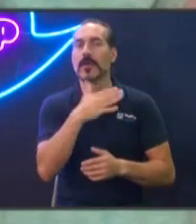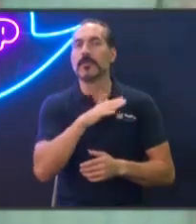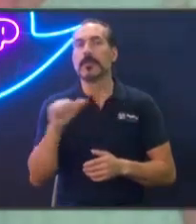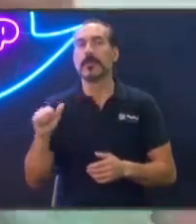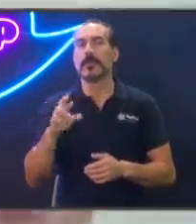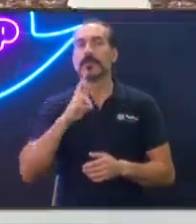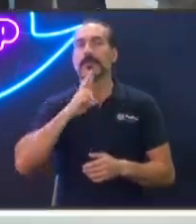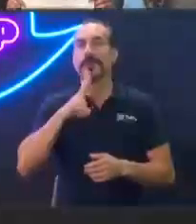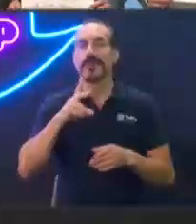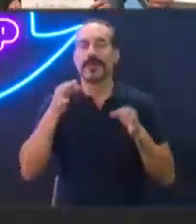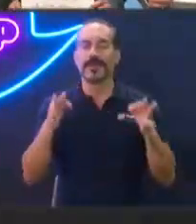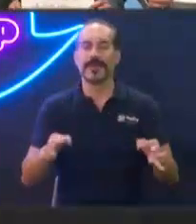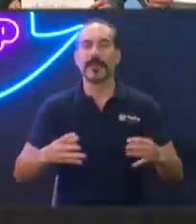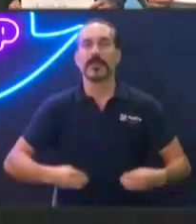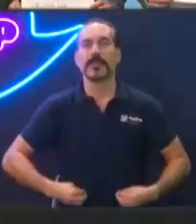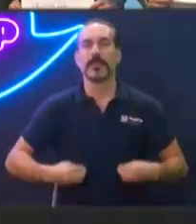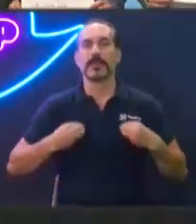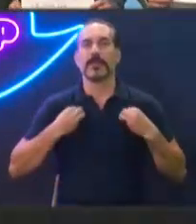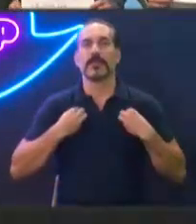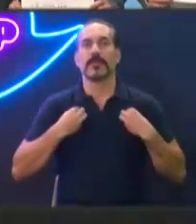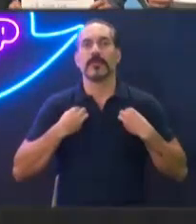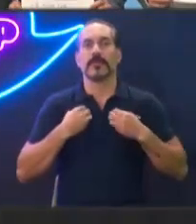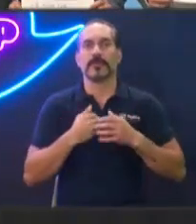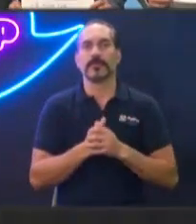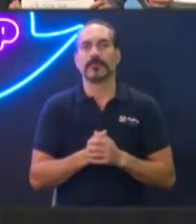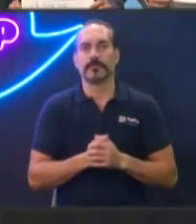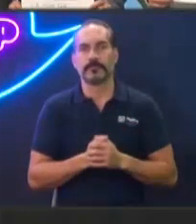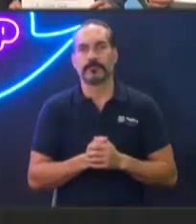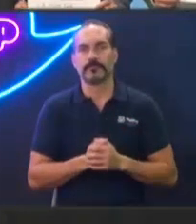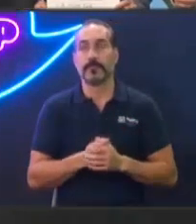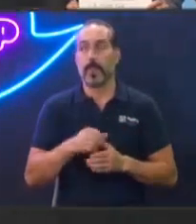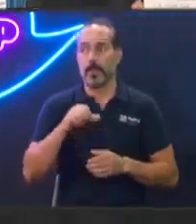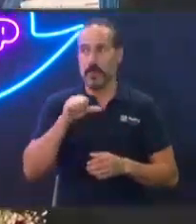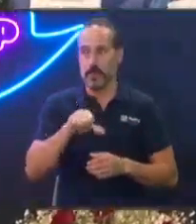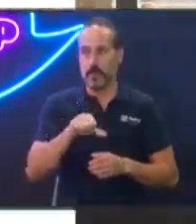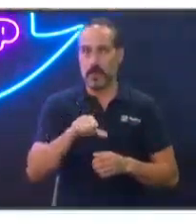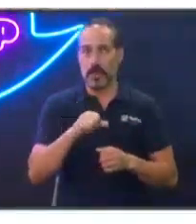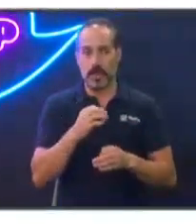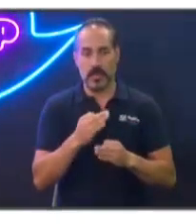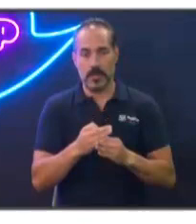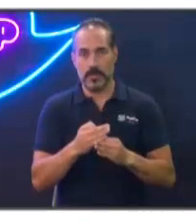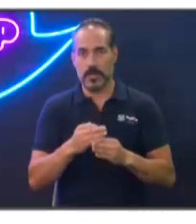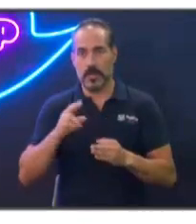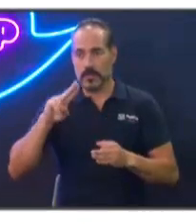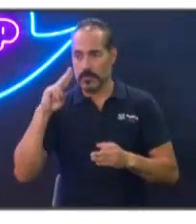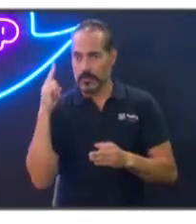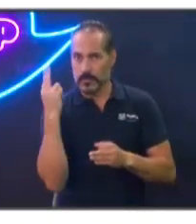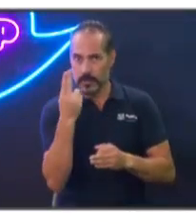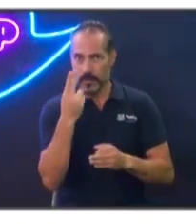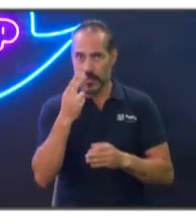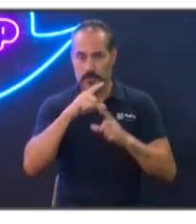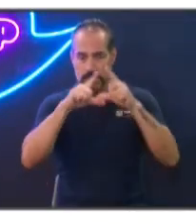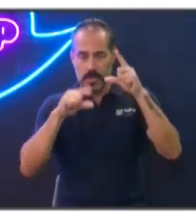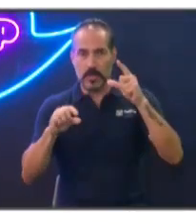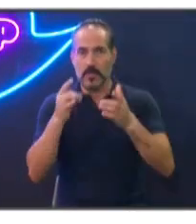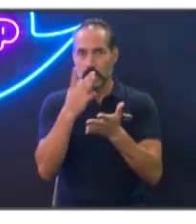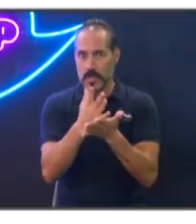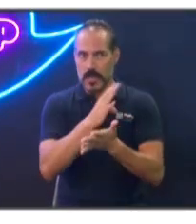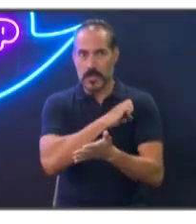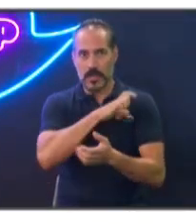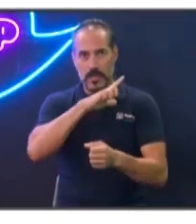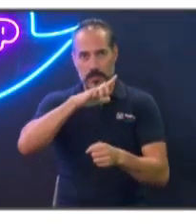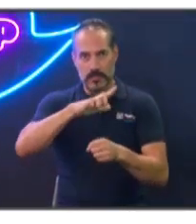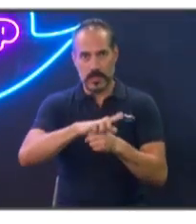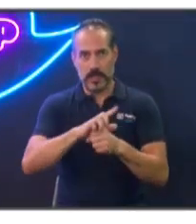su calidad de vida Hoy formó parte del cuerpo directivo de la única universidad en el país especializada